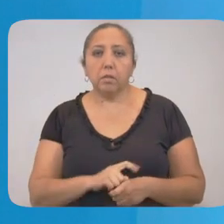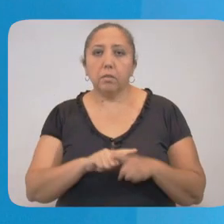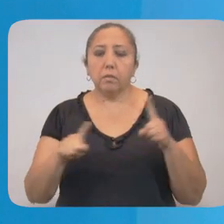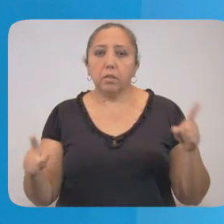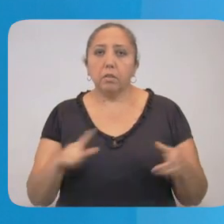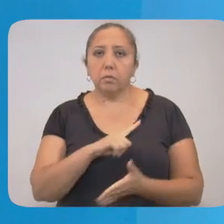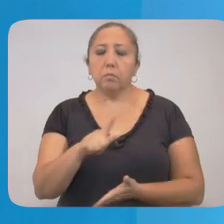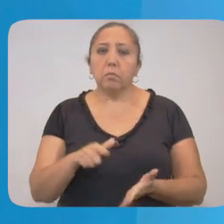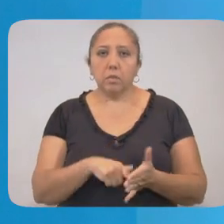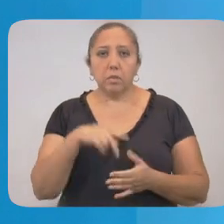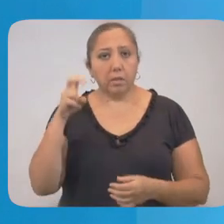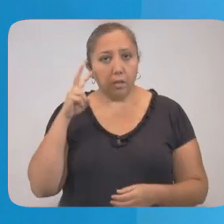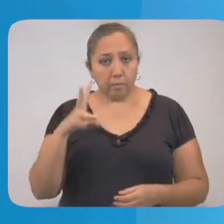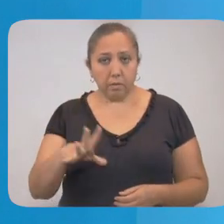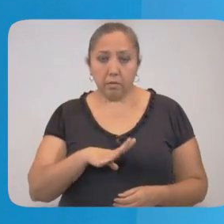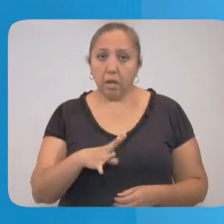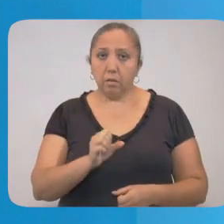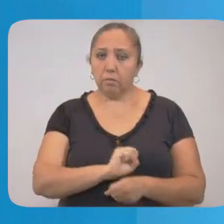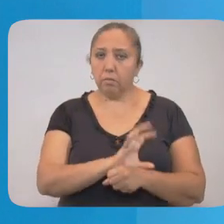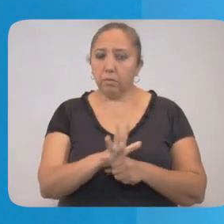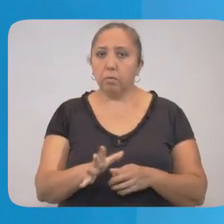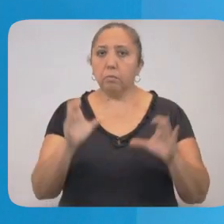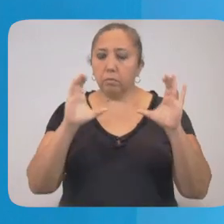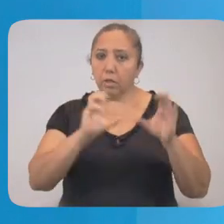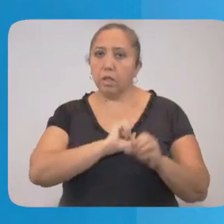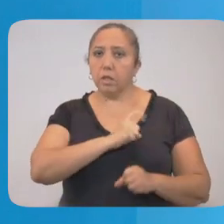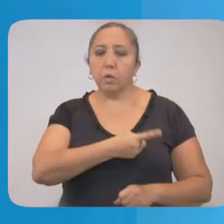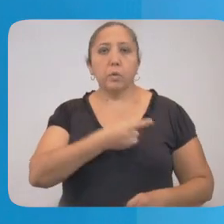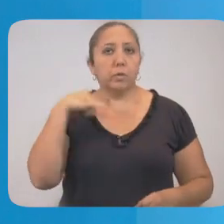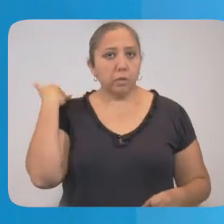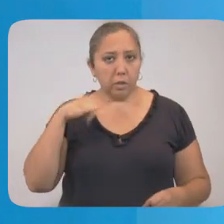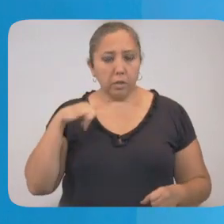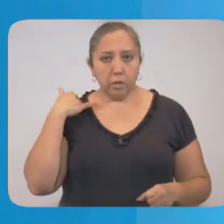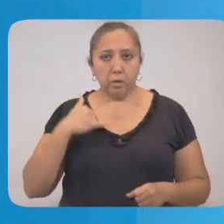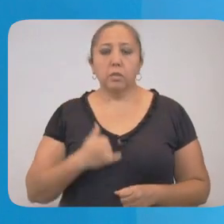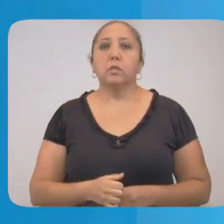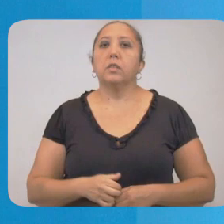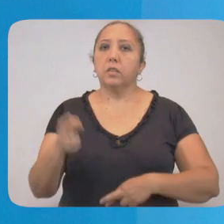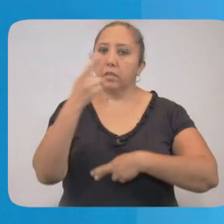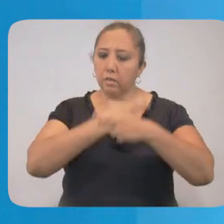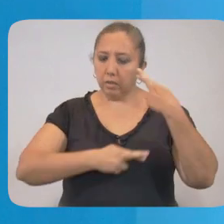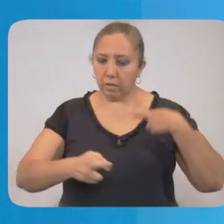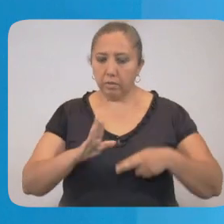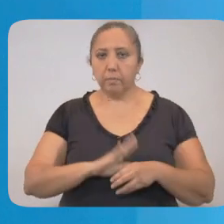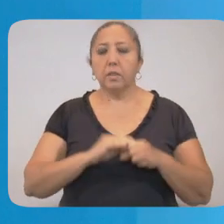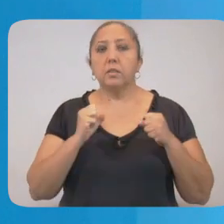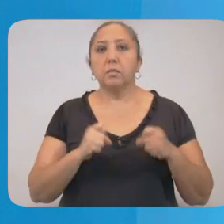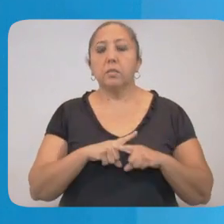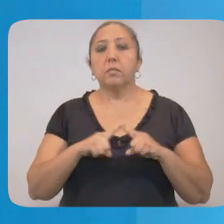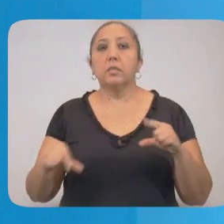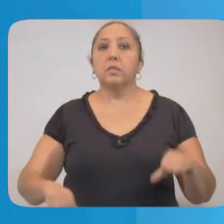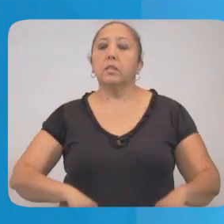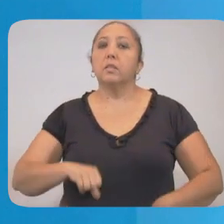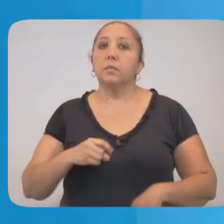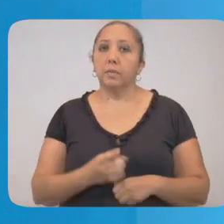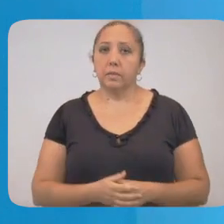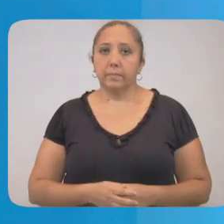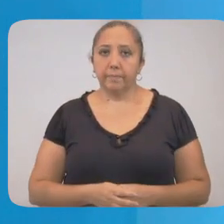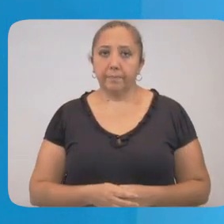determinados y estratégicos, con el objetivo de proteger la salud de los yucatecos y preparar un retorno seguro a diversas